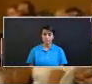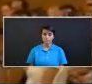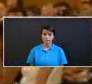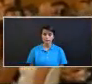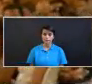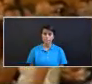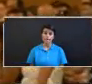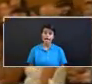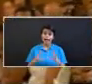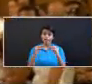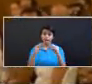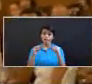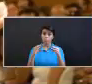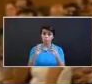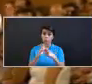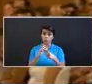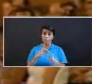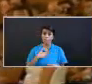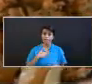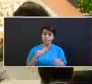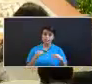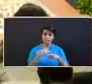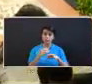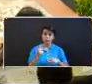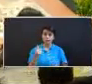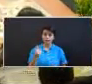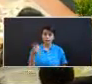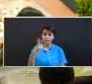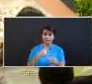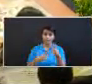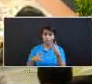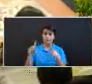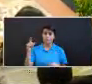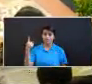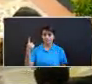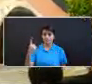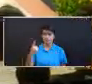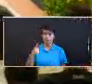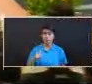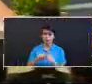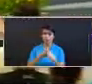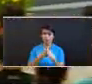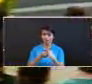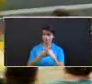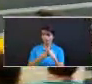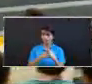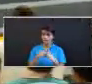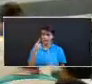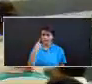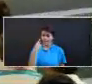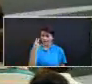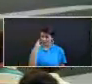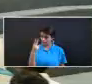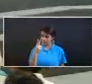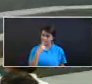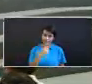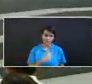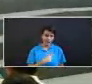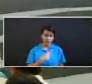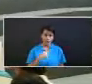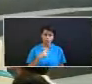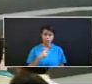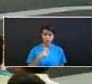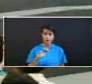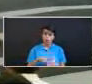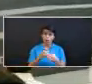Y hablábamos con mi esposa cuando empezábamos a venir recién, y decíamos, y ella veía a los hermanos, y veíamos cuando